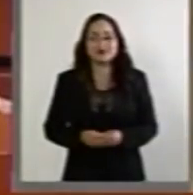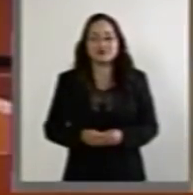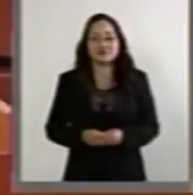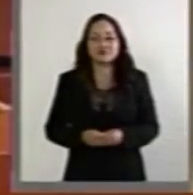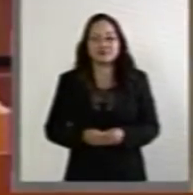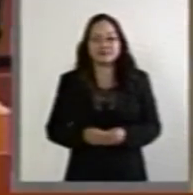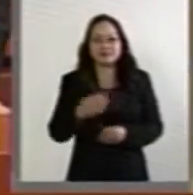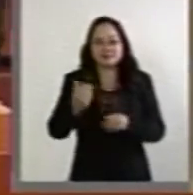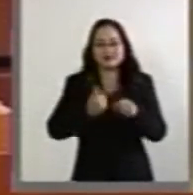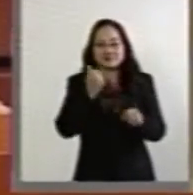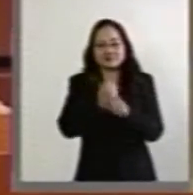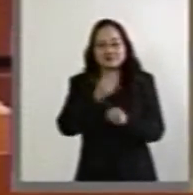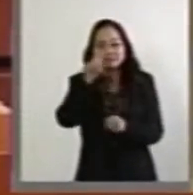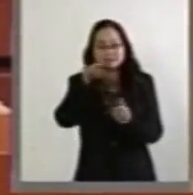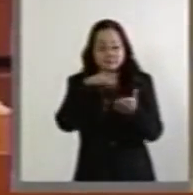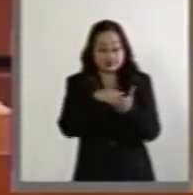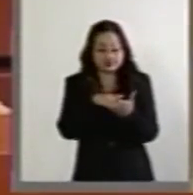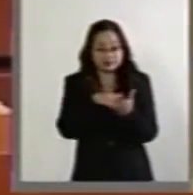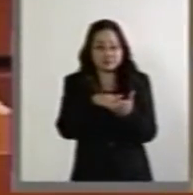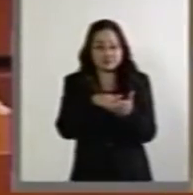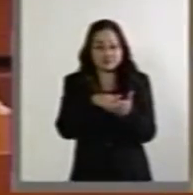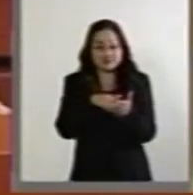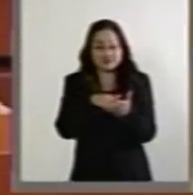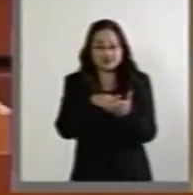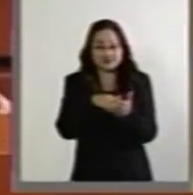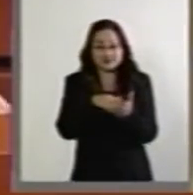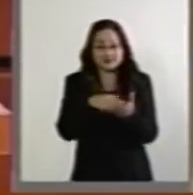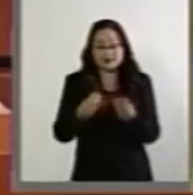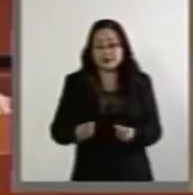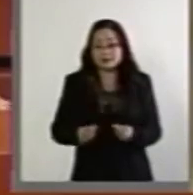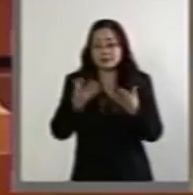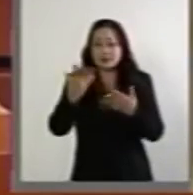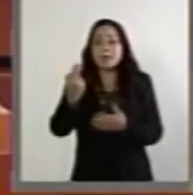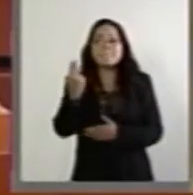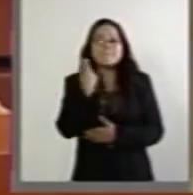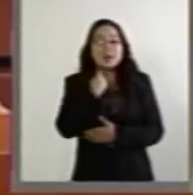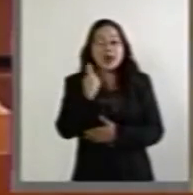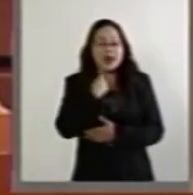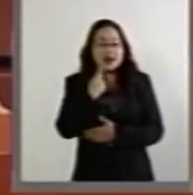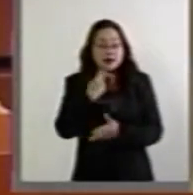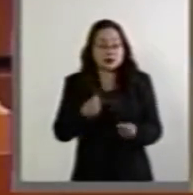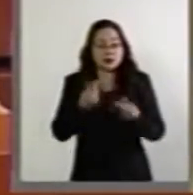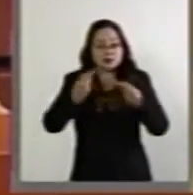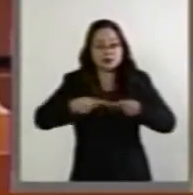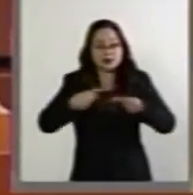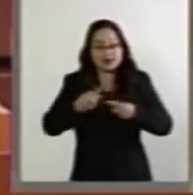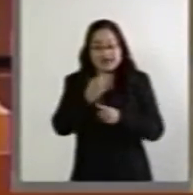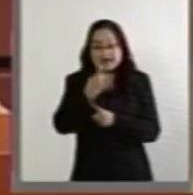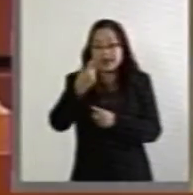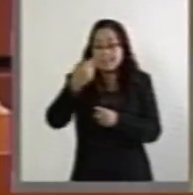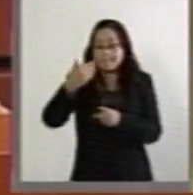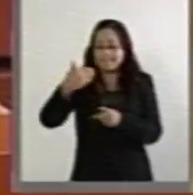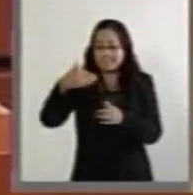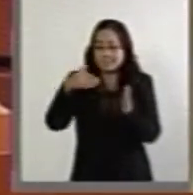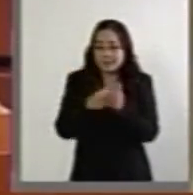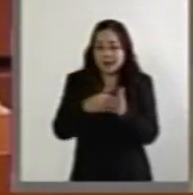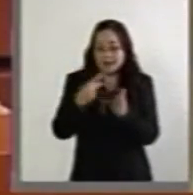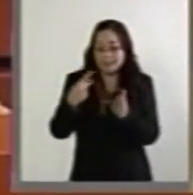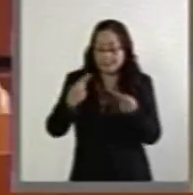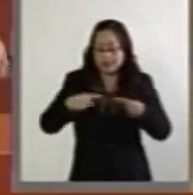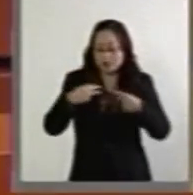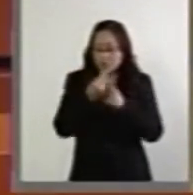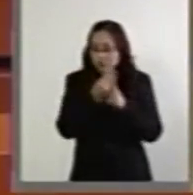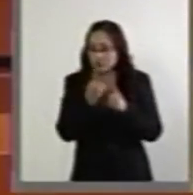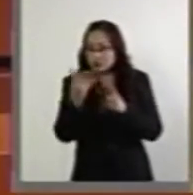En el año 2000, la tasa de homicidios por 100,000 habitantes en la Ciudad de